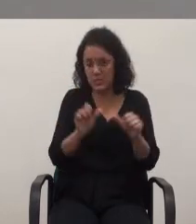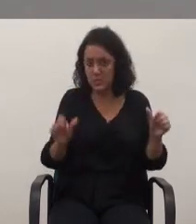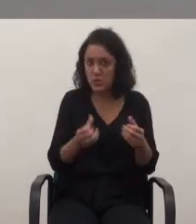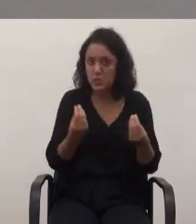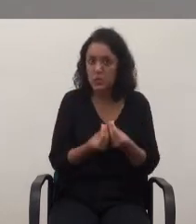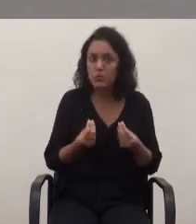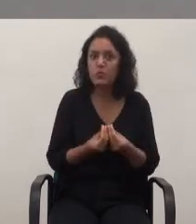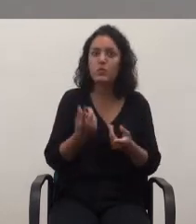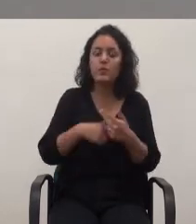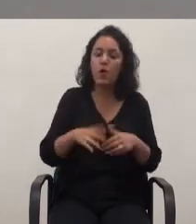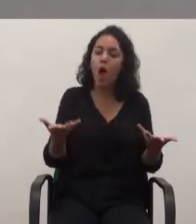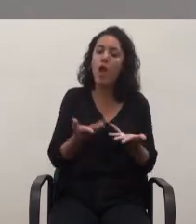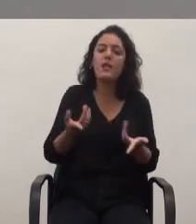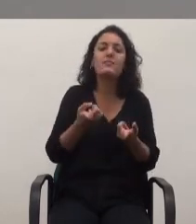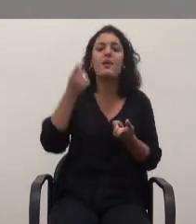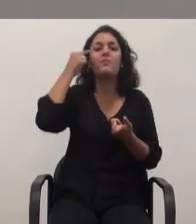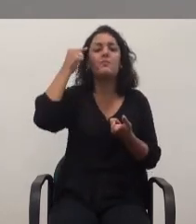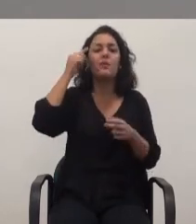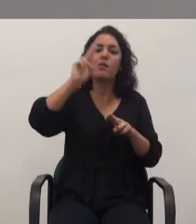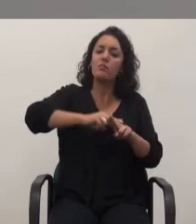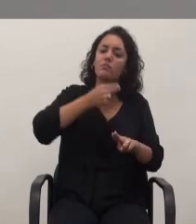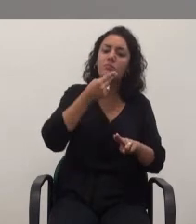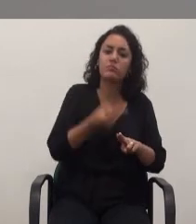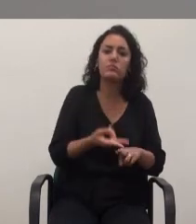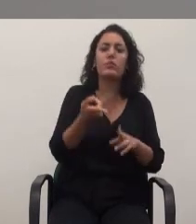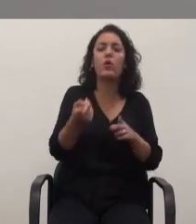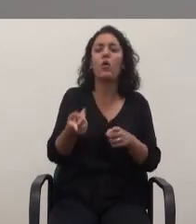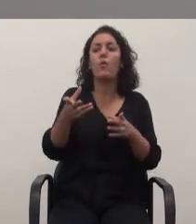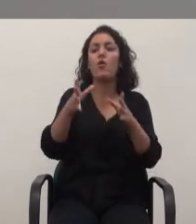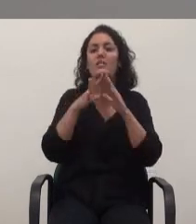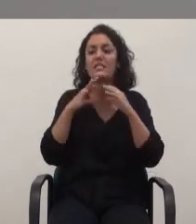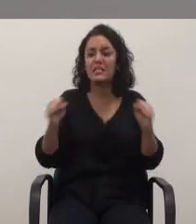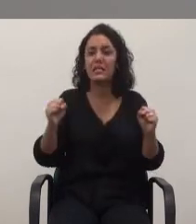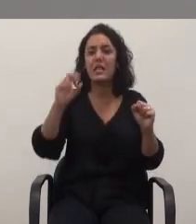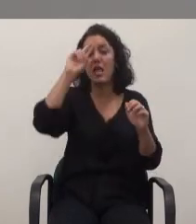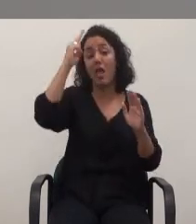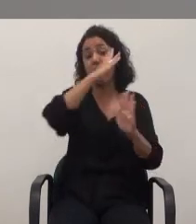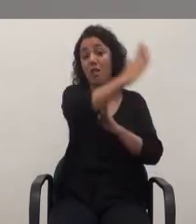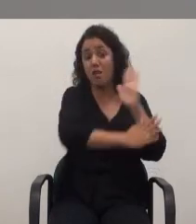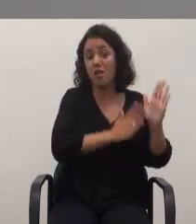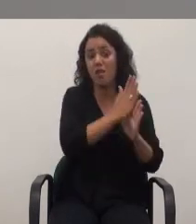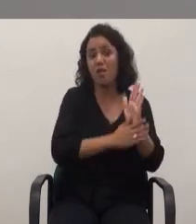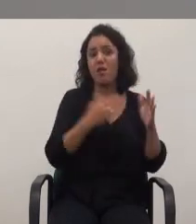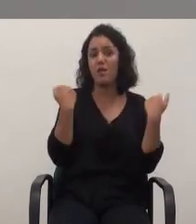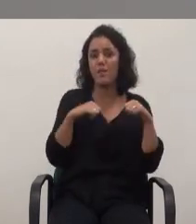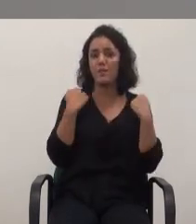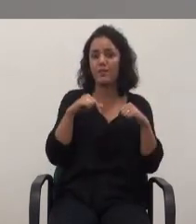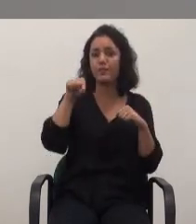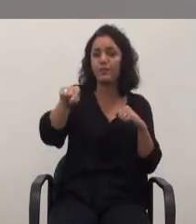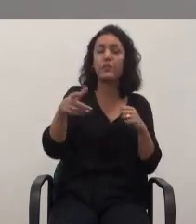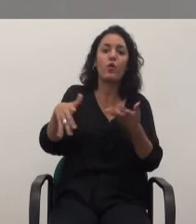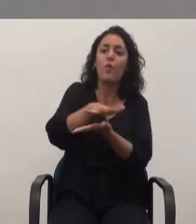que repensarnos de cara a una Secretaría Nacional de Deportes que sigue consolidándose como un espacio relativamente